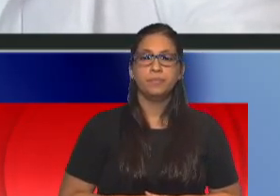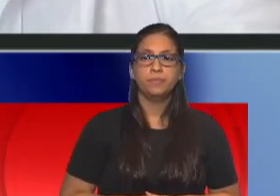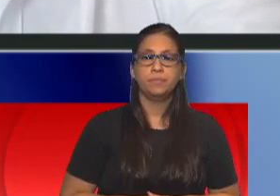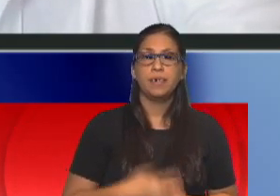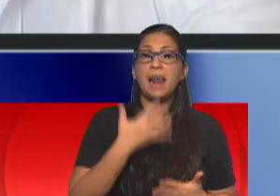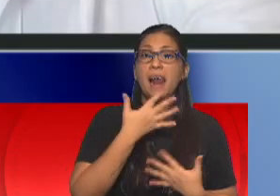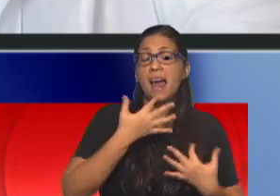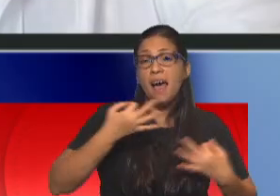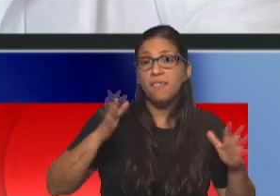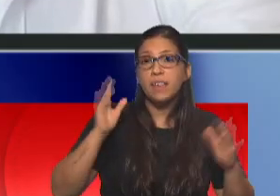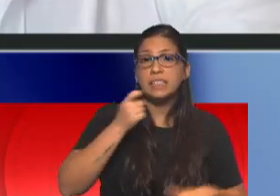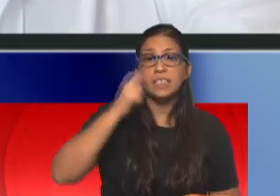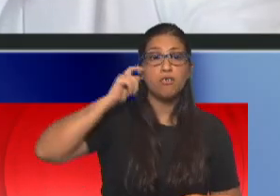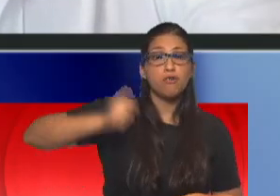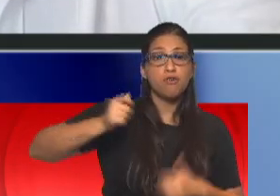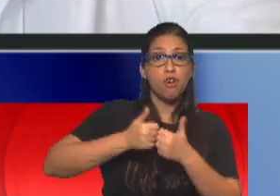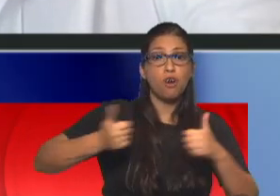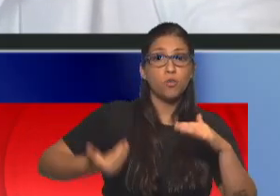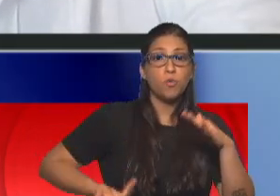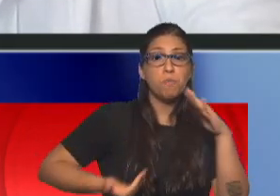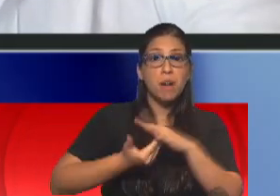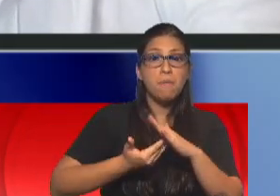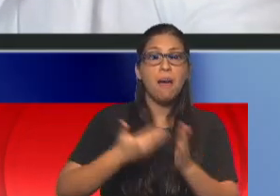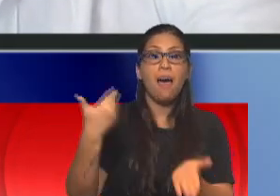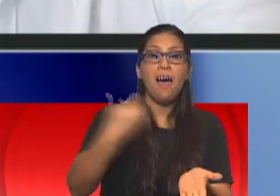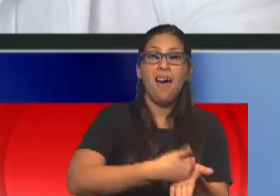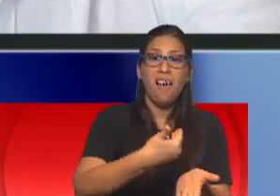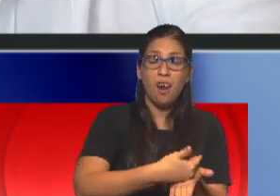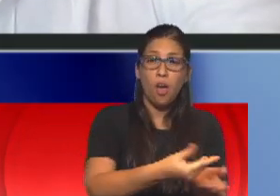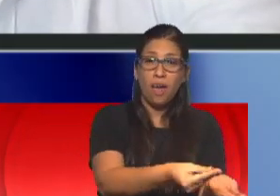la Corte rechaza el recurso extraordinario,